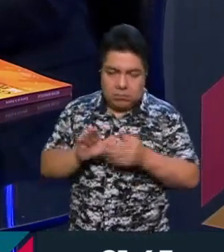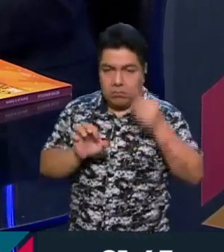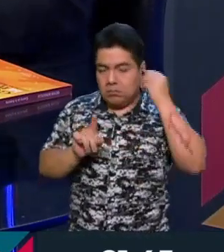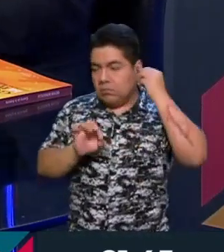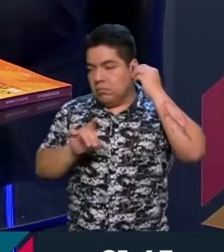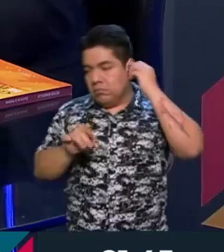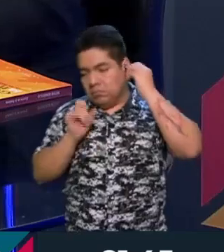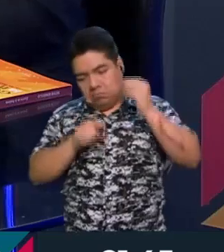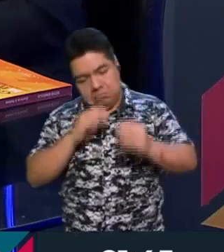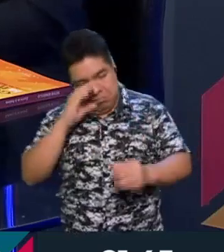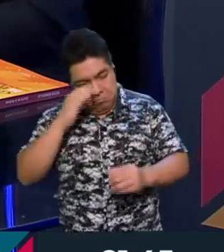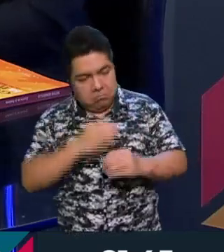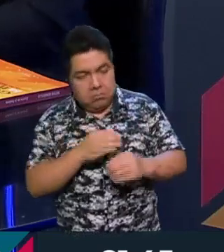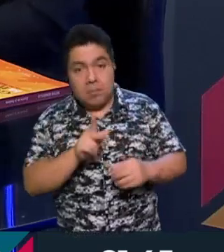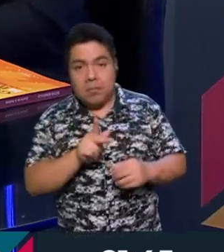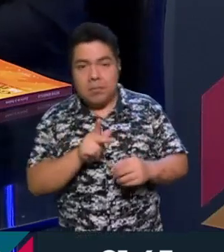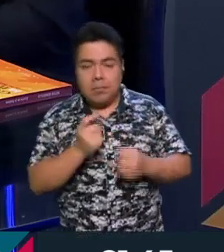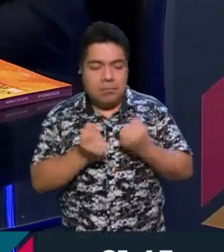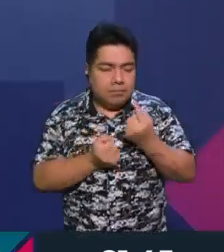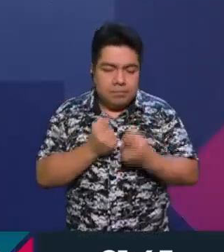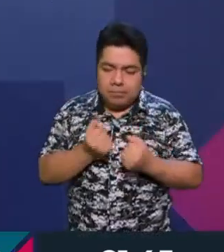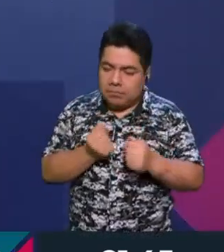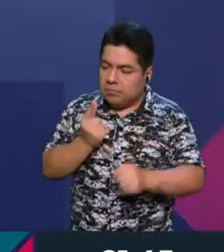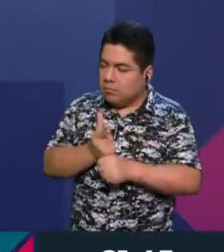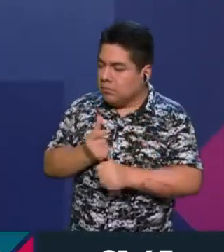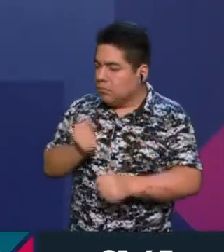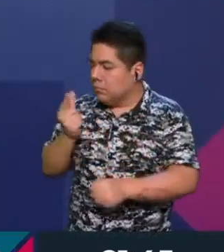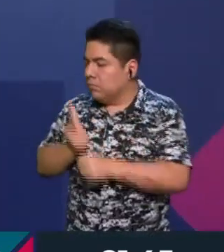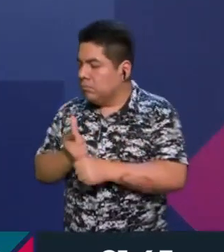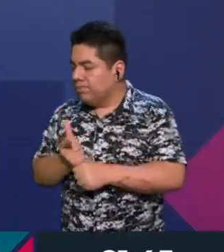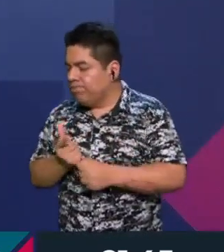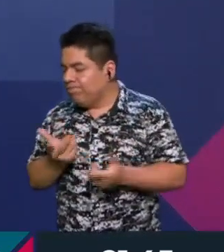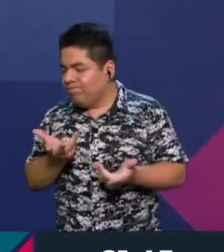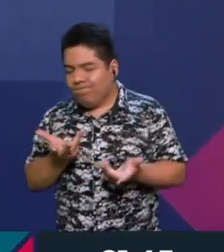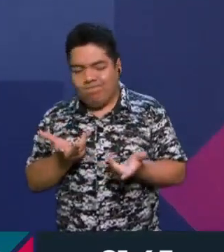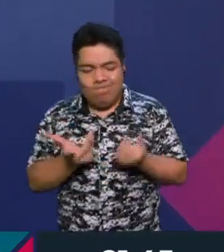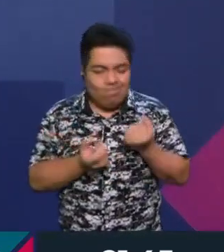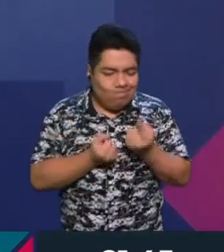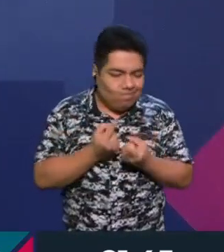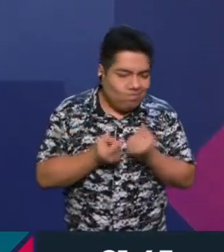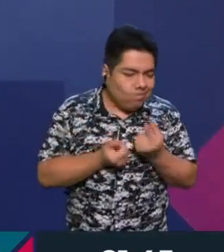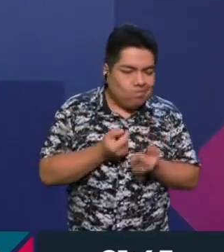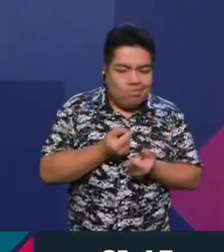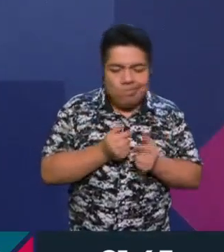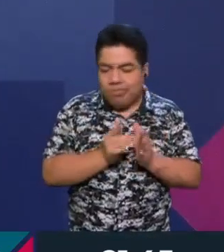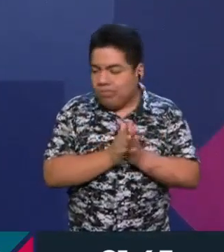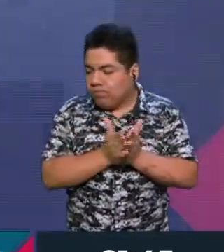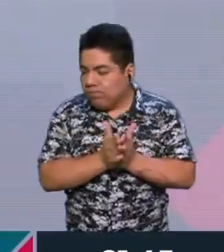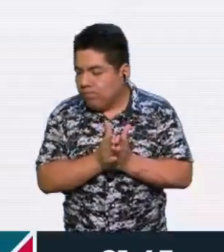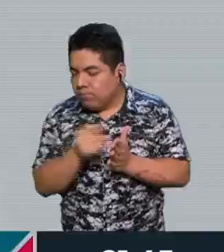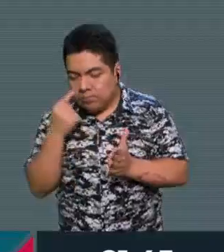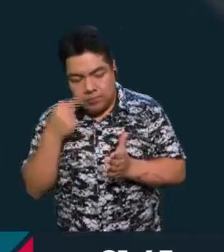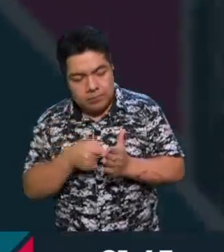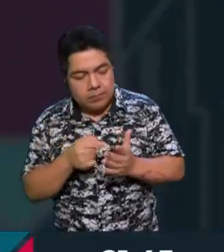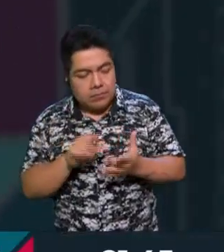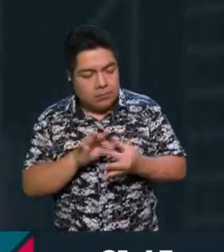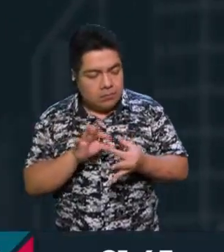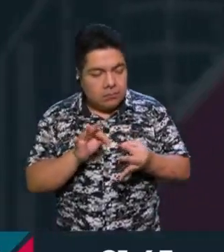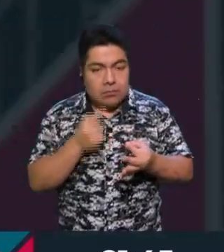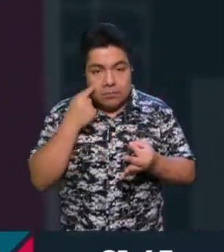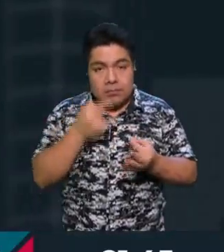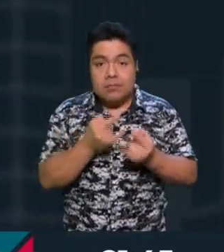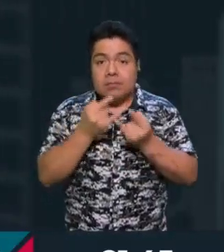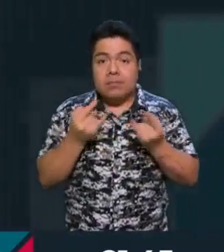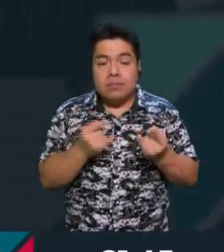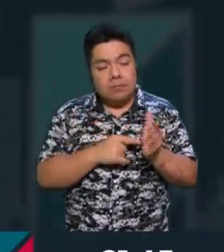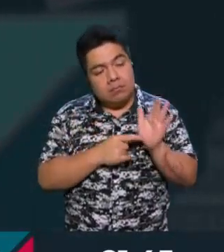editorial cristiana, pero yo he encontrado pocos, ¿cómo decirlo? Pocos libros que de alguna manera nos presenten esta